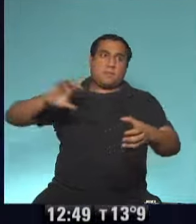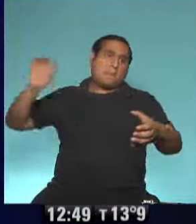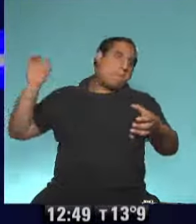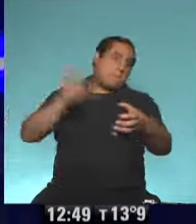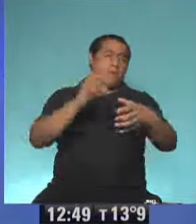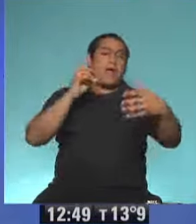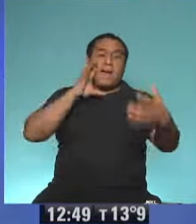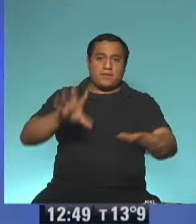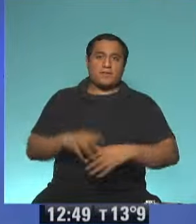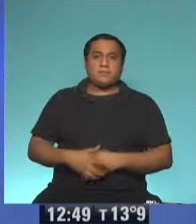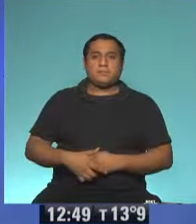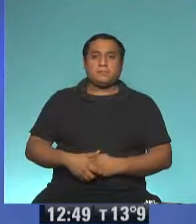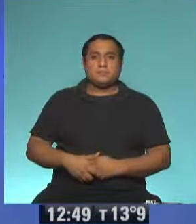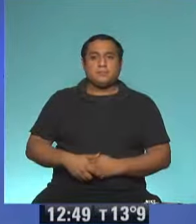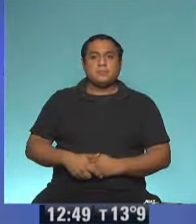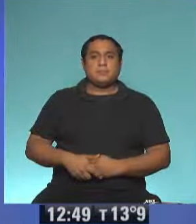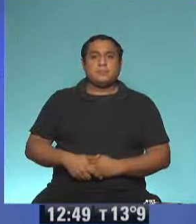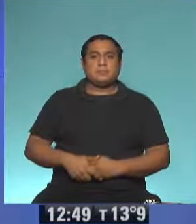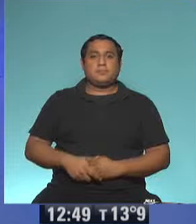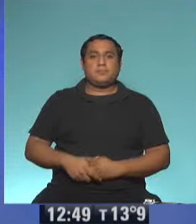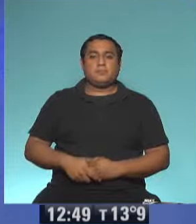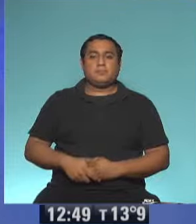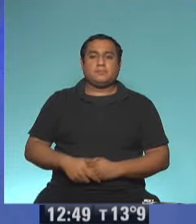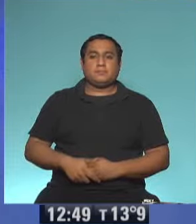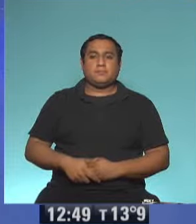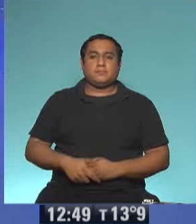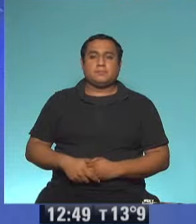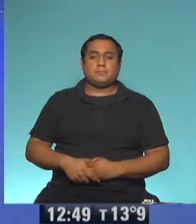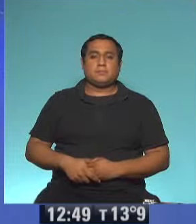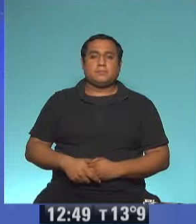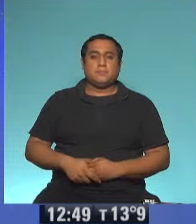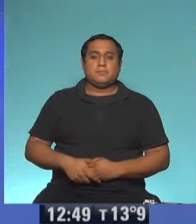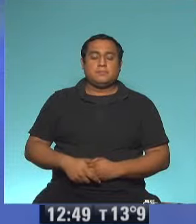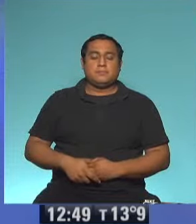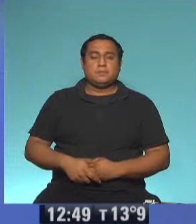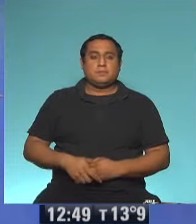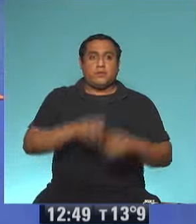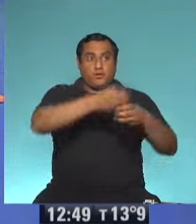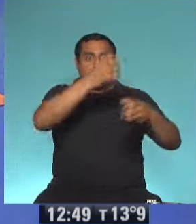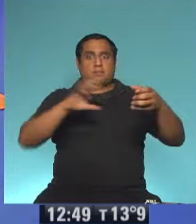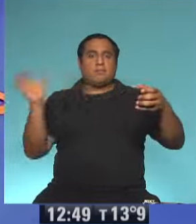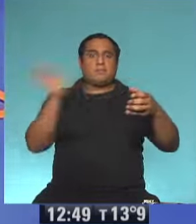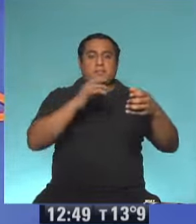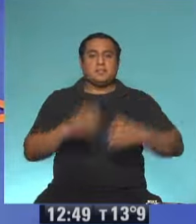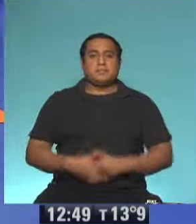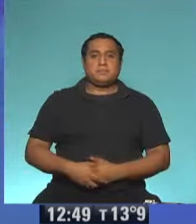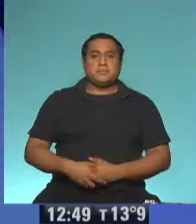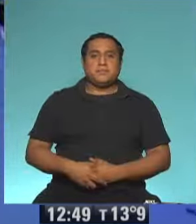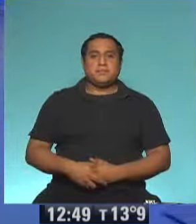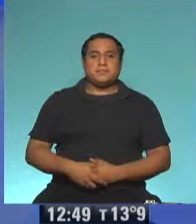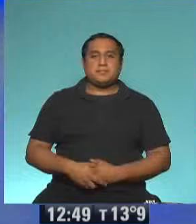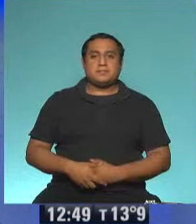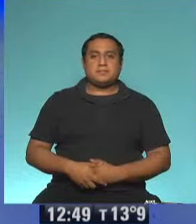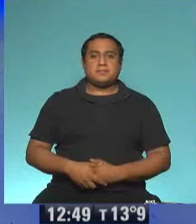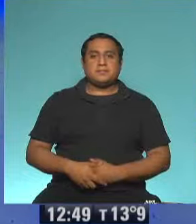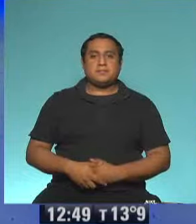izquierdo. Sí, izquierdo, buenísimo. Derecho, mira. Vamos a ver si le podemos pegar a esta botella, ¿eh? Va. Yo me quedo bien. Acá, dale. Vamos. Izquierdo, derecho, izquierdo.